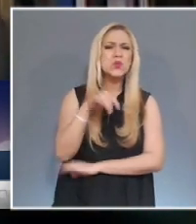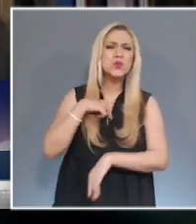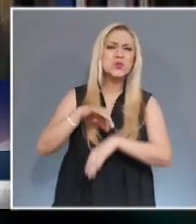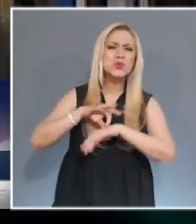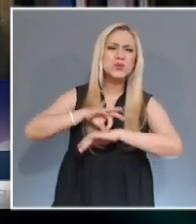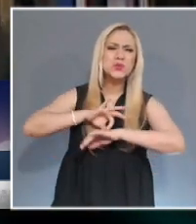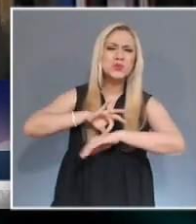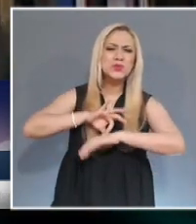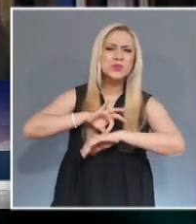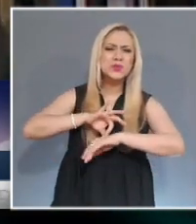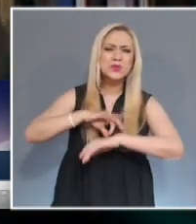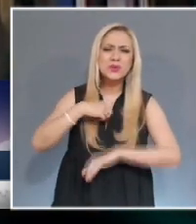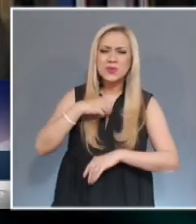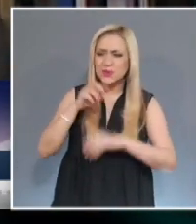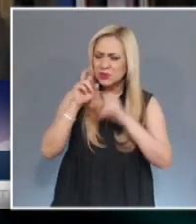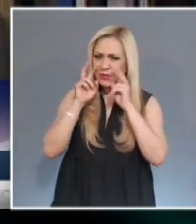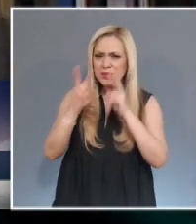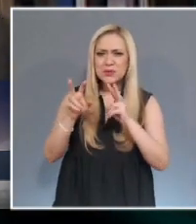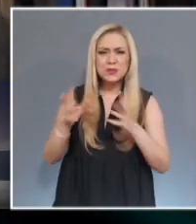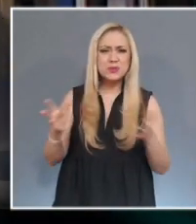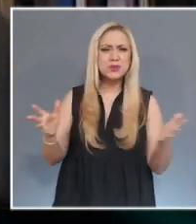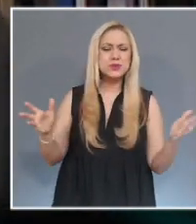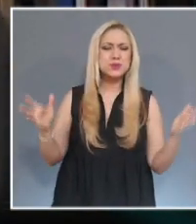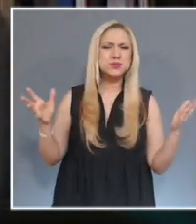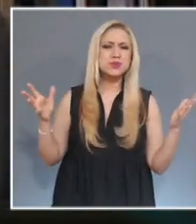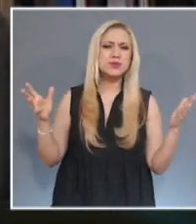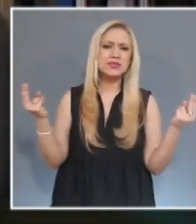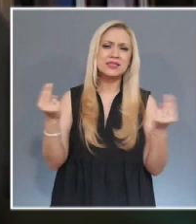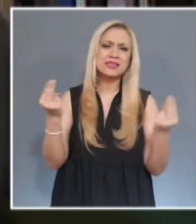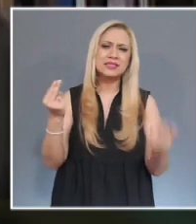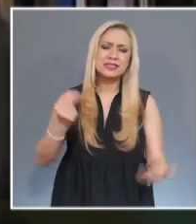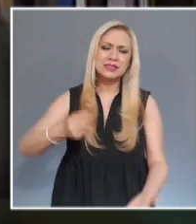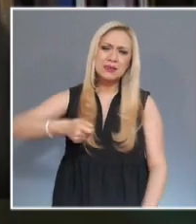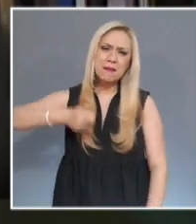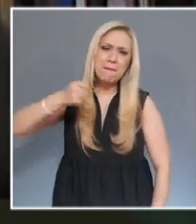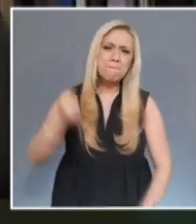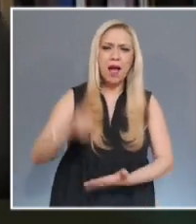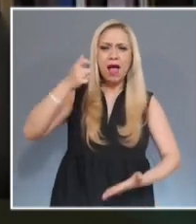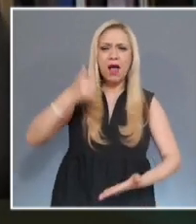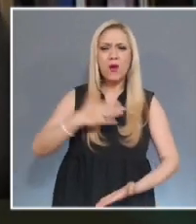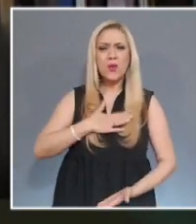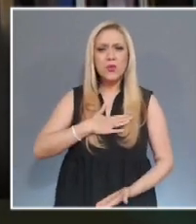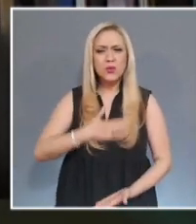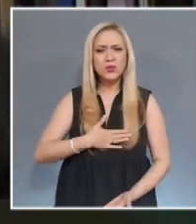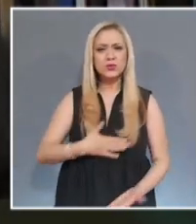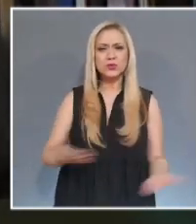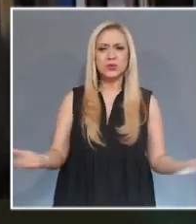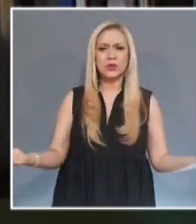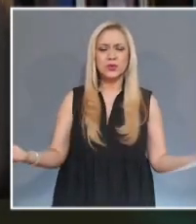es una resolución más en justicia, como diciendo, lo piensa uno, dice,